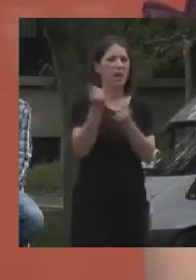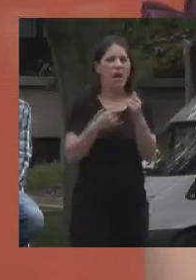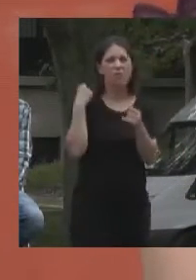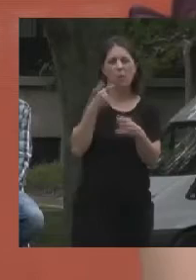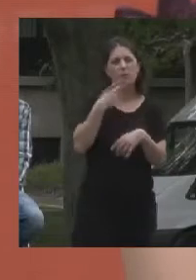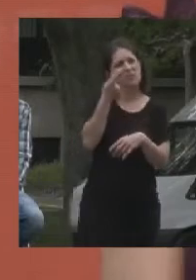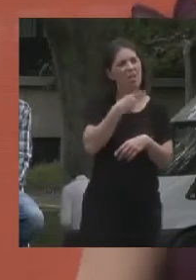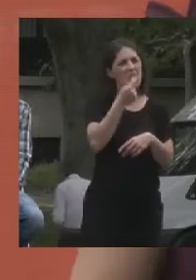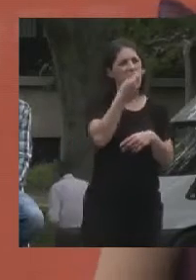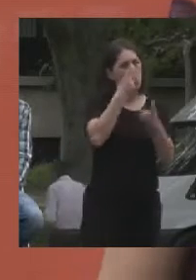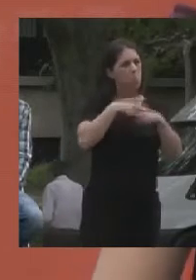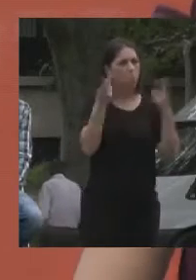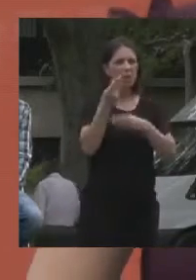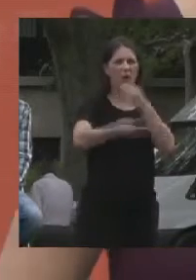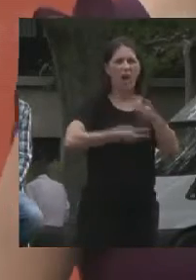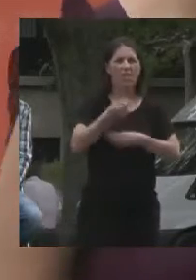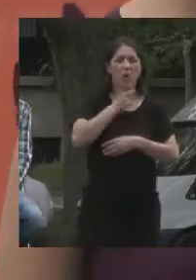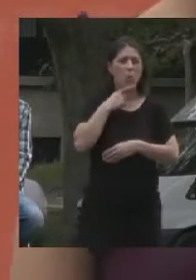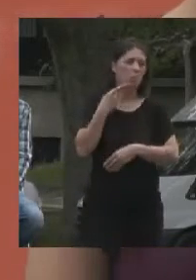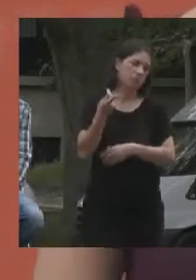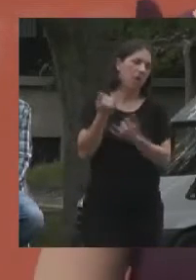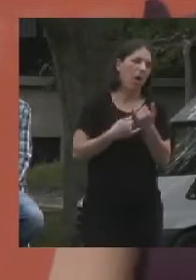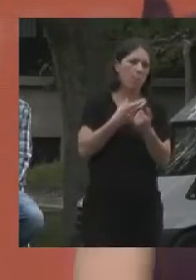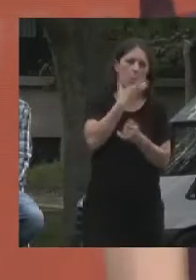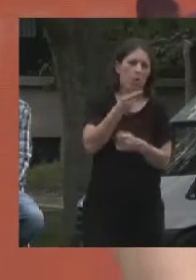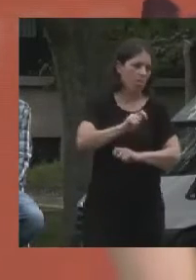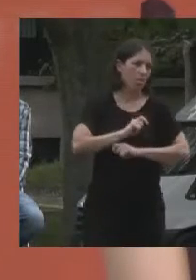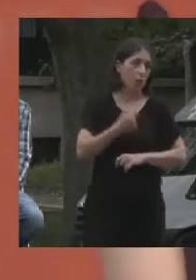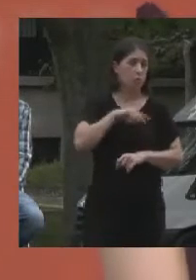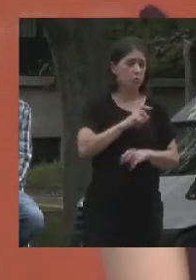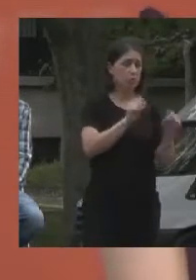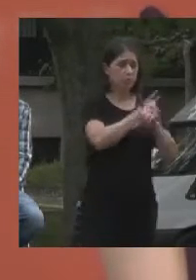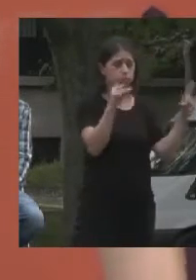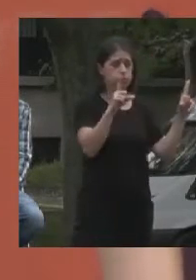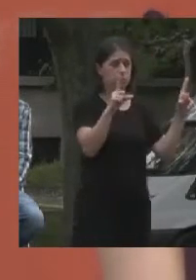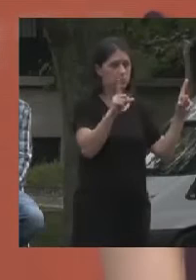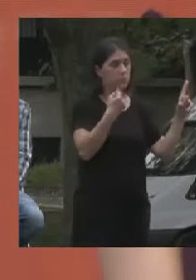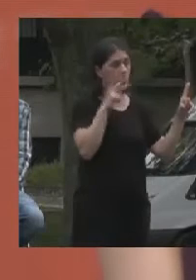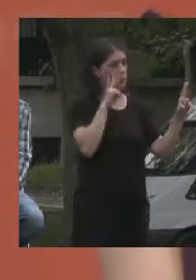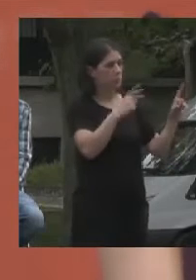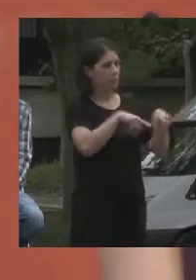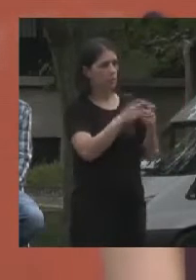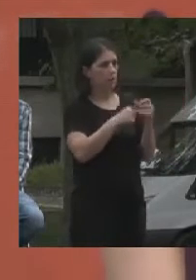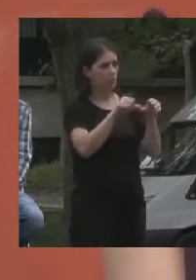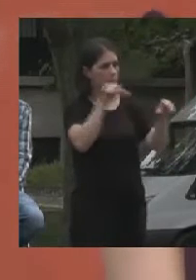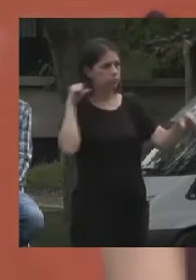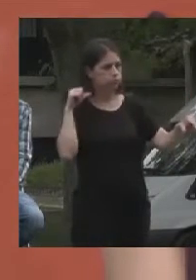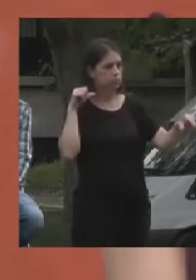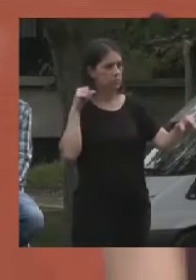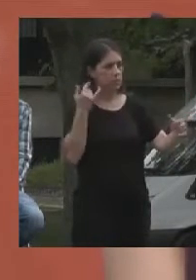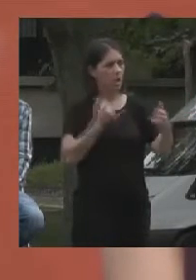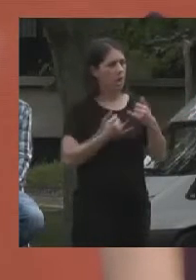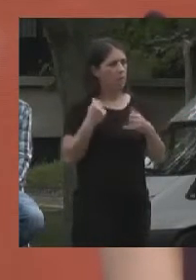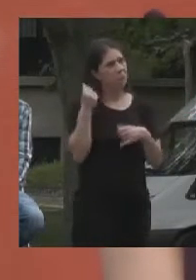do público e da política o que teñen feito. Eu sei ben que cando nos encendemos a televisión e vemos o que levan facendo, o que fixeron